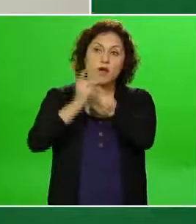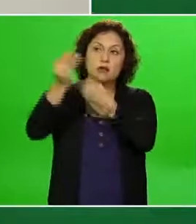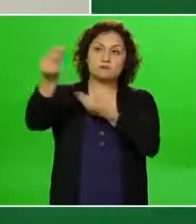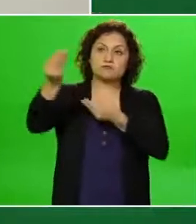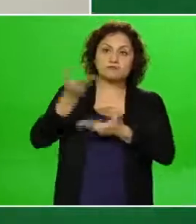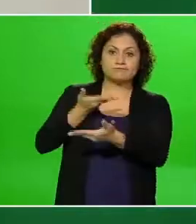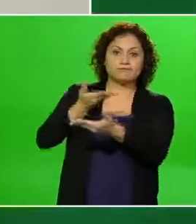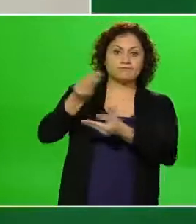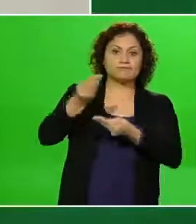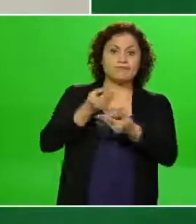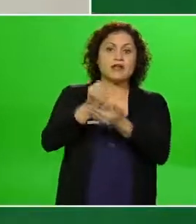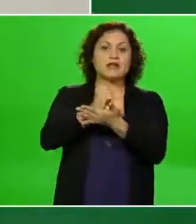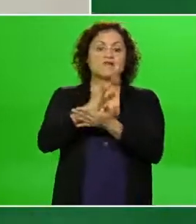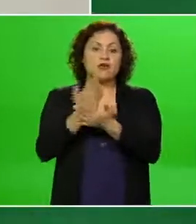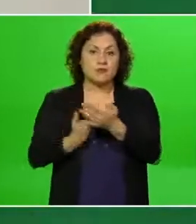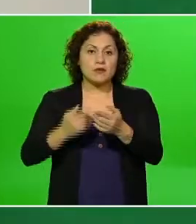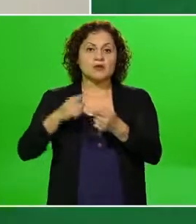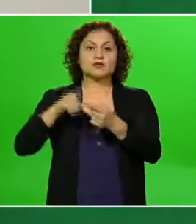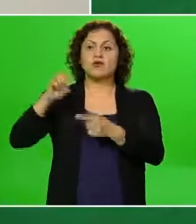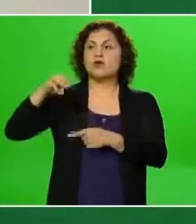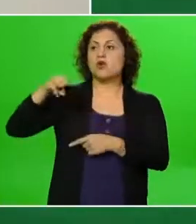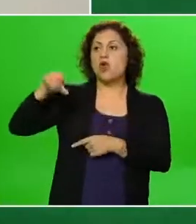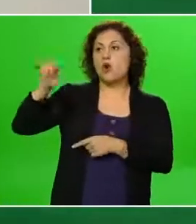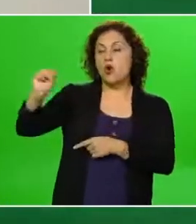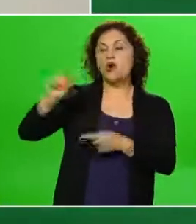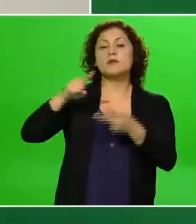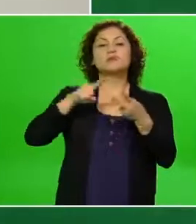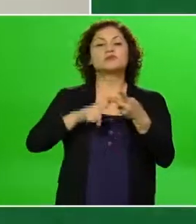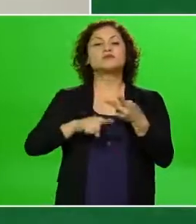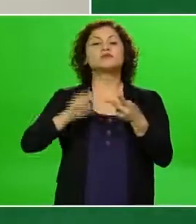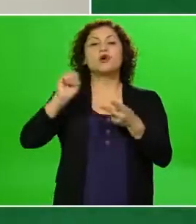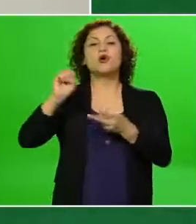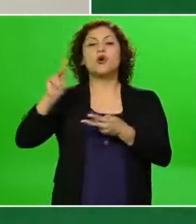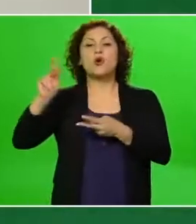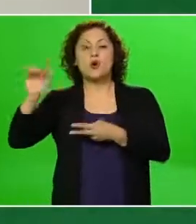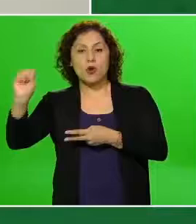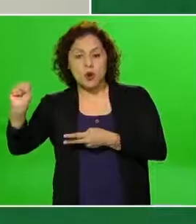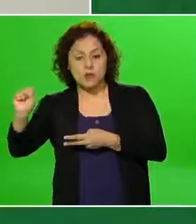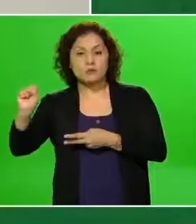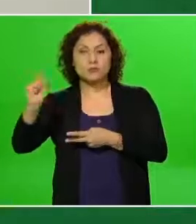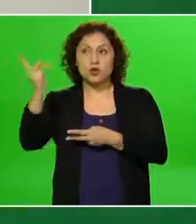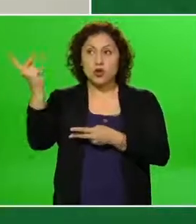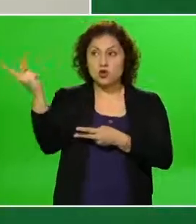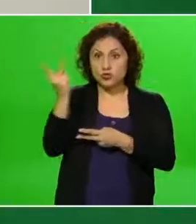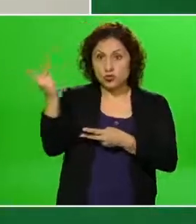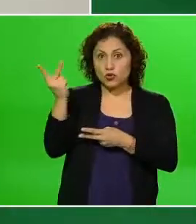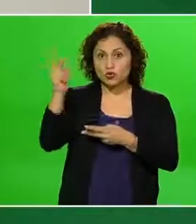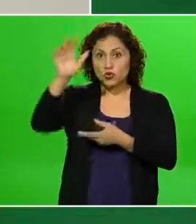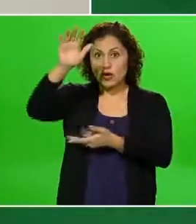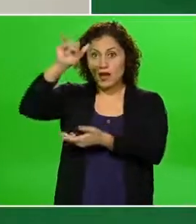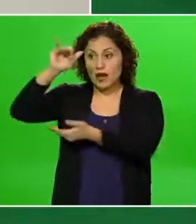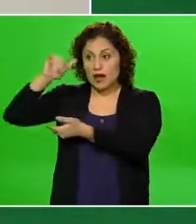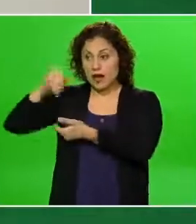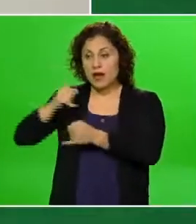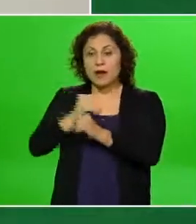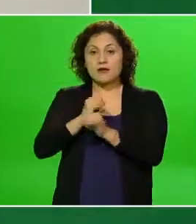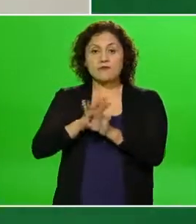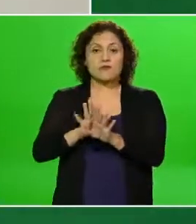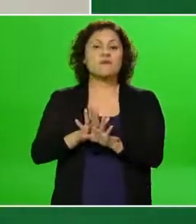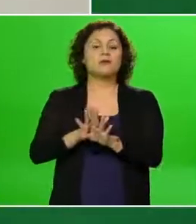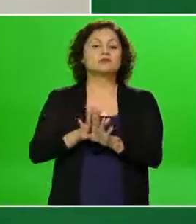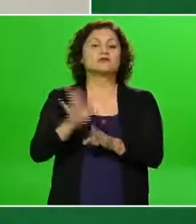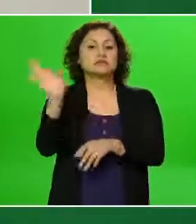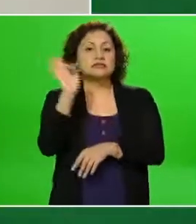tenemos informes de la Organización Mundial de la Salud, de la Organización Panamericana de Salud, que a su vez también nos estarían en su